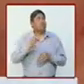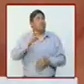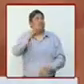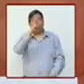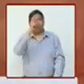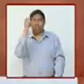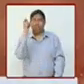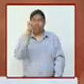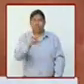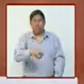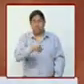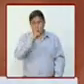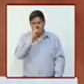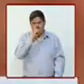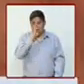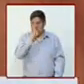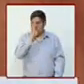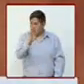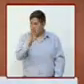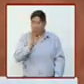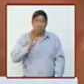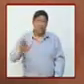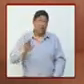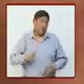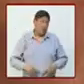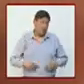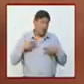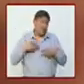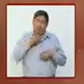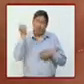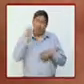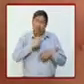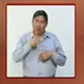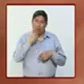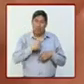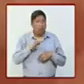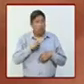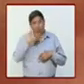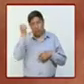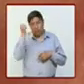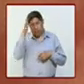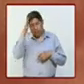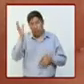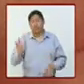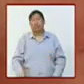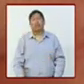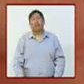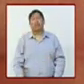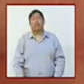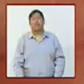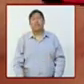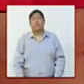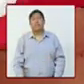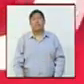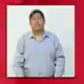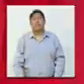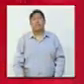radical para hacer de su vida una mejor mujer y yo un mejor padre.